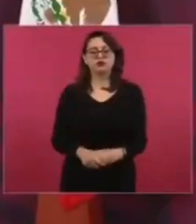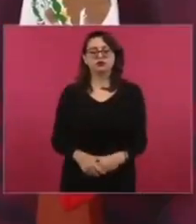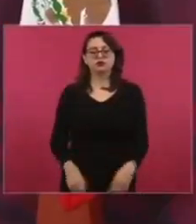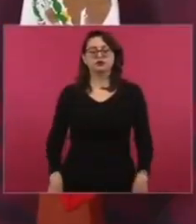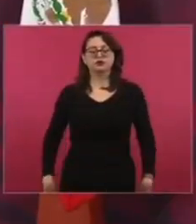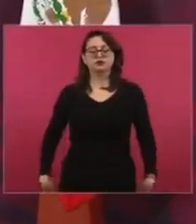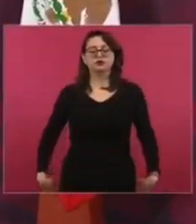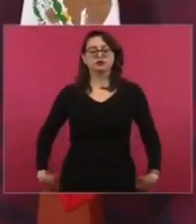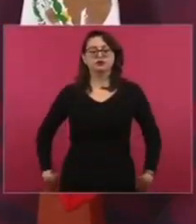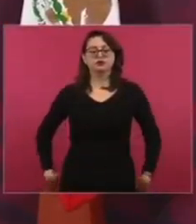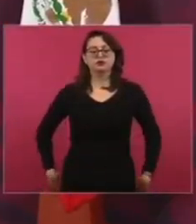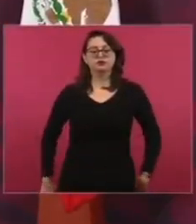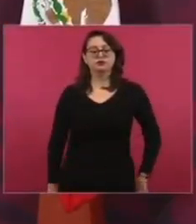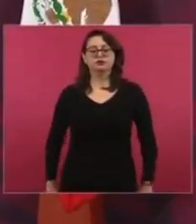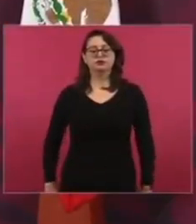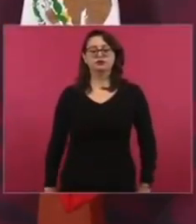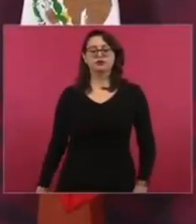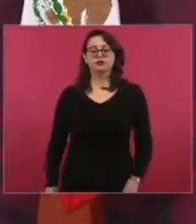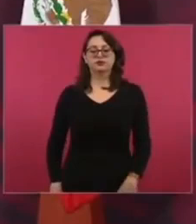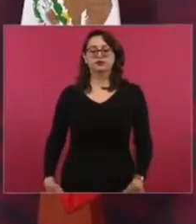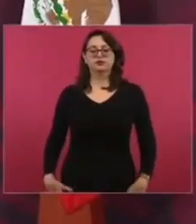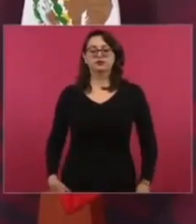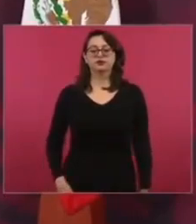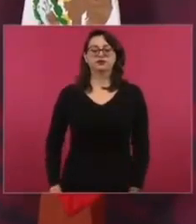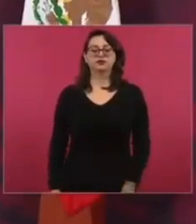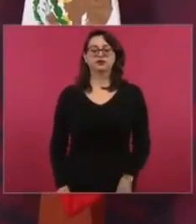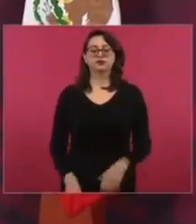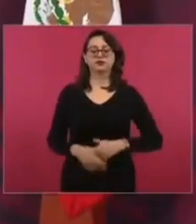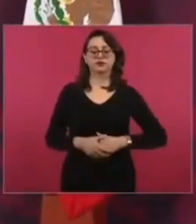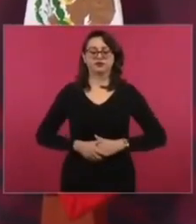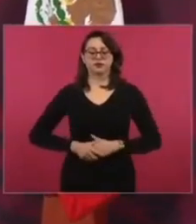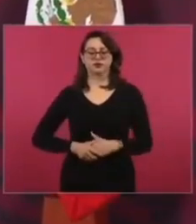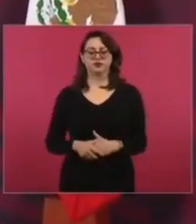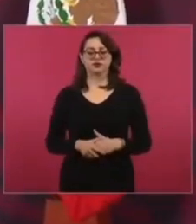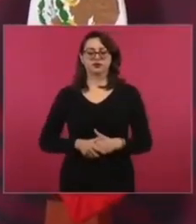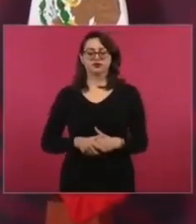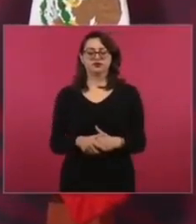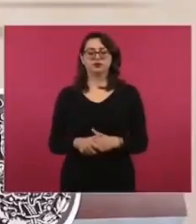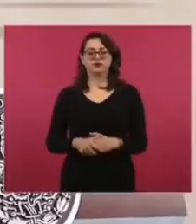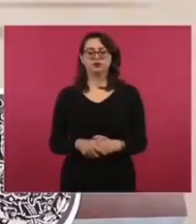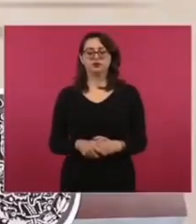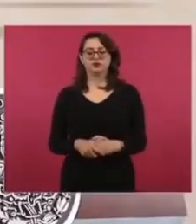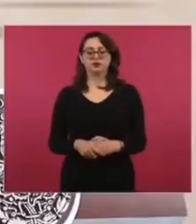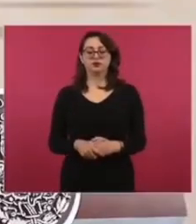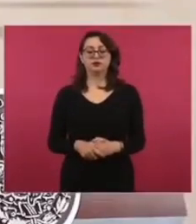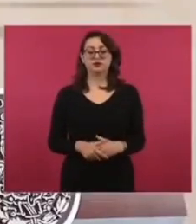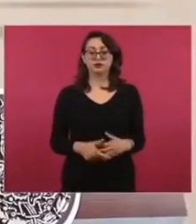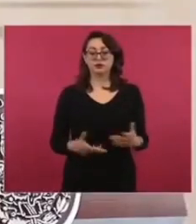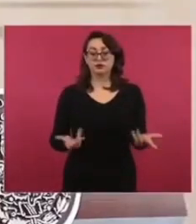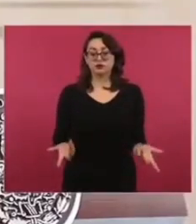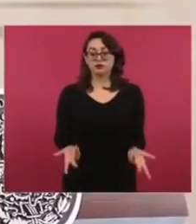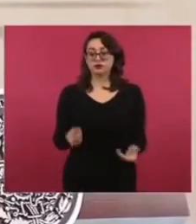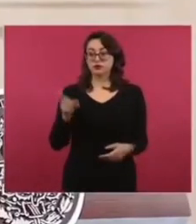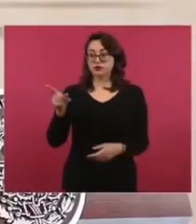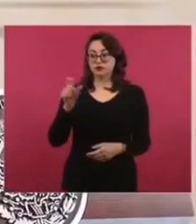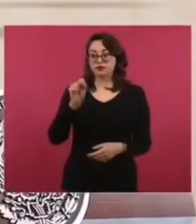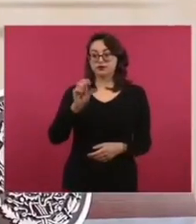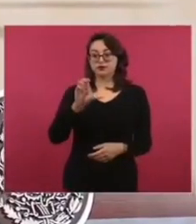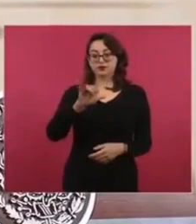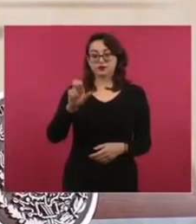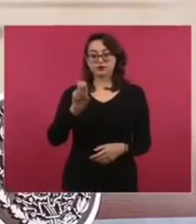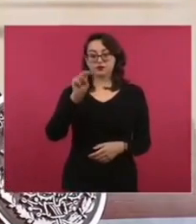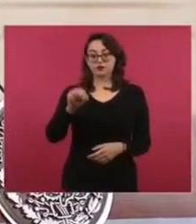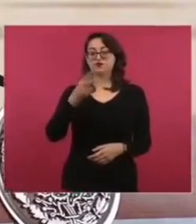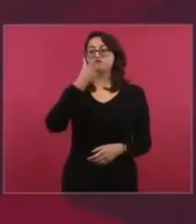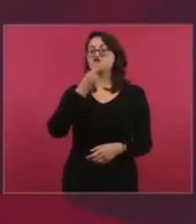el presidente Andrés Manuel López exhibió hoy al ministro de la suprema corte de justicia de la nación Luis María